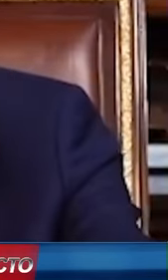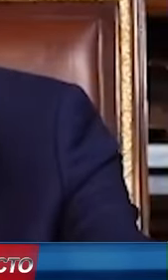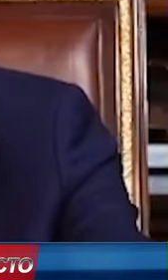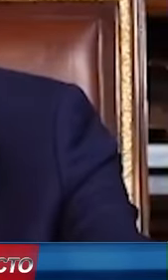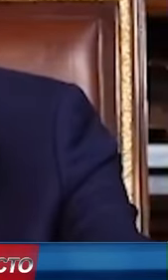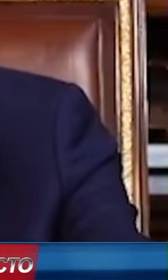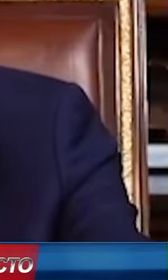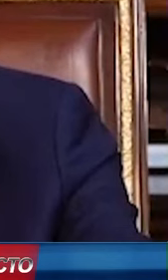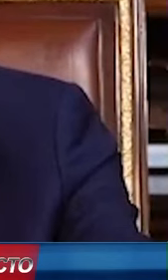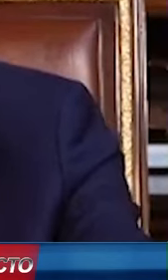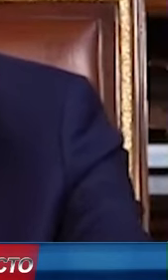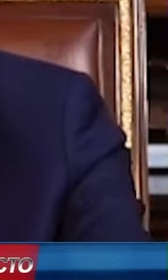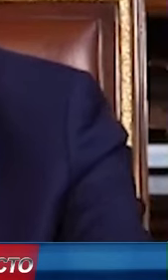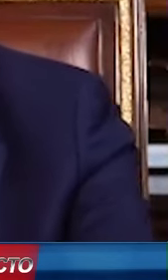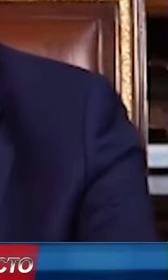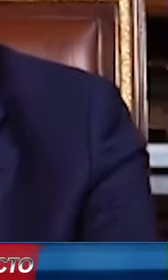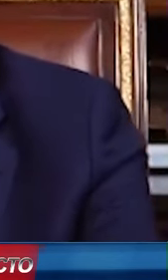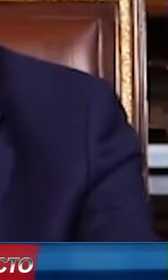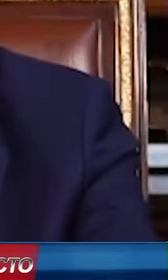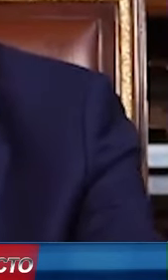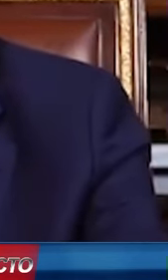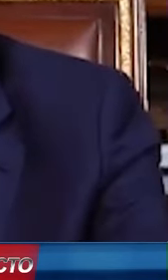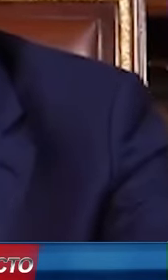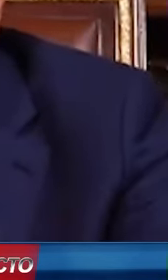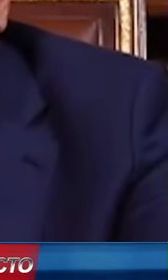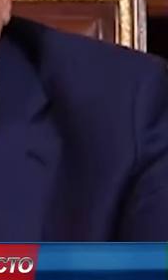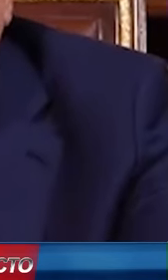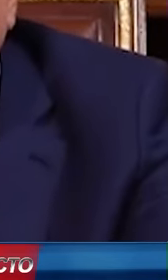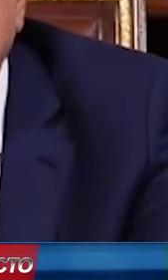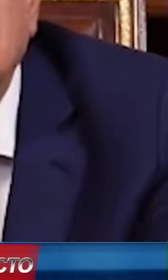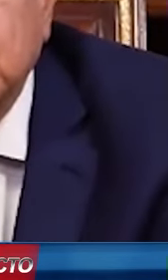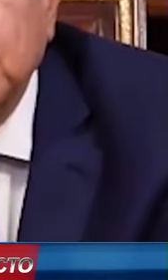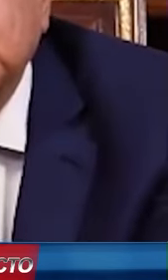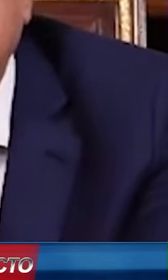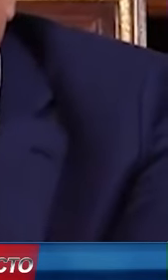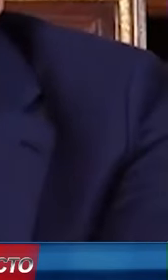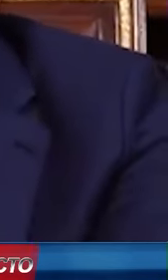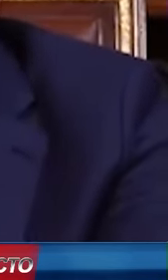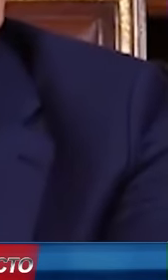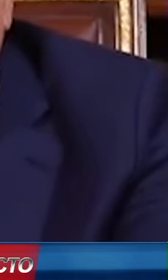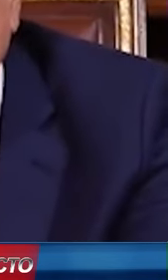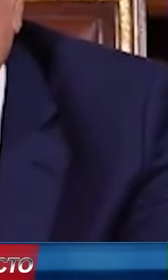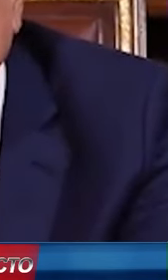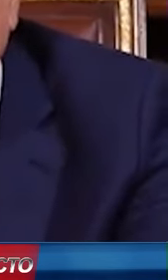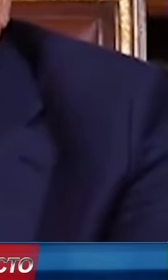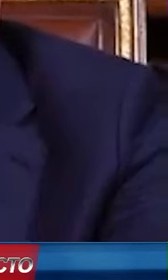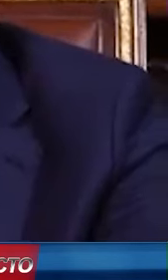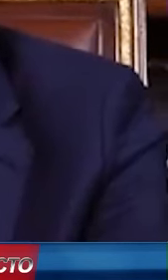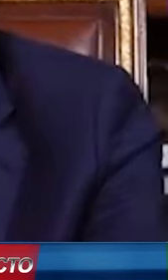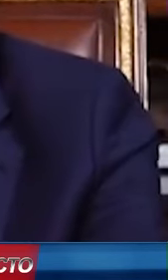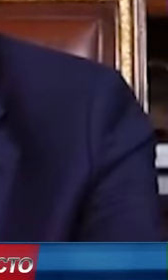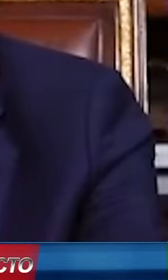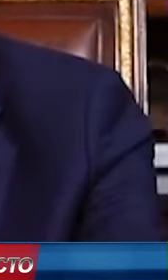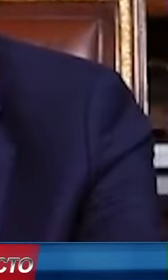¿no? Acabas de señalar algo clave. Este señor tenía incluso ya sentencias dictadas